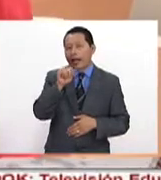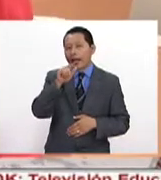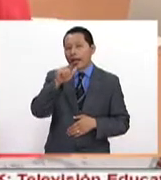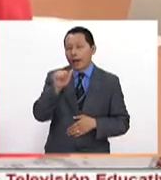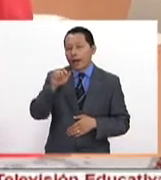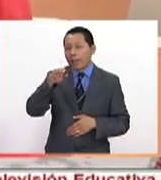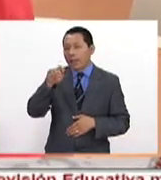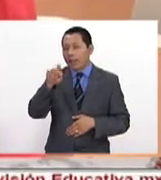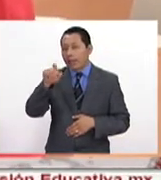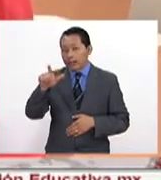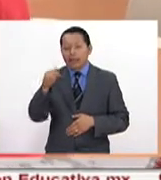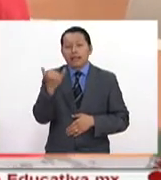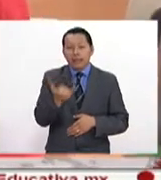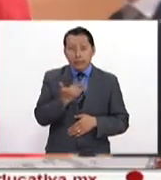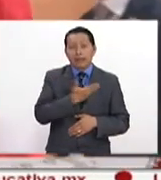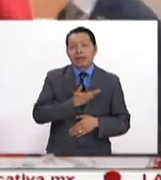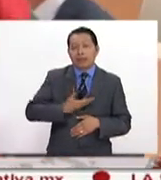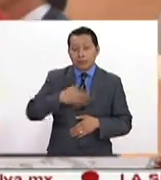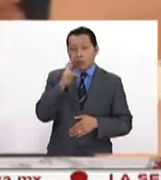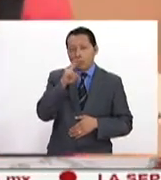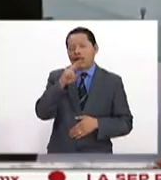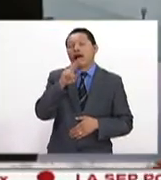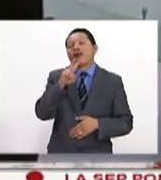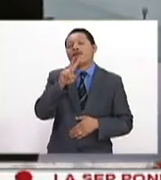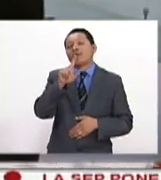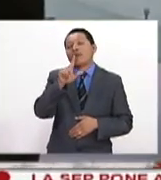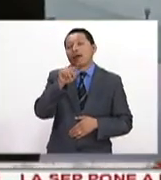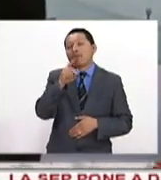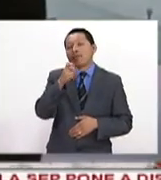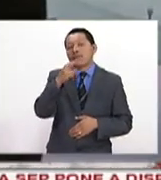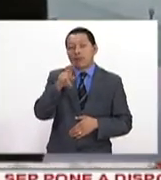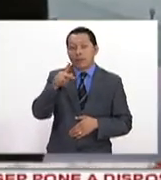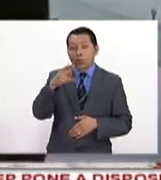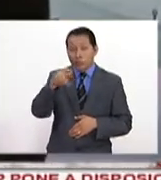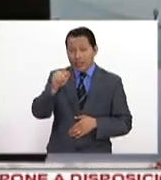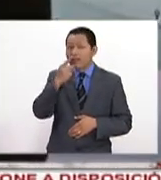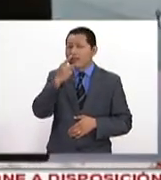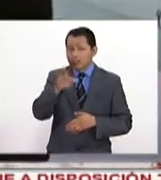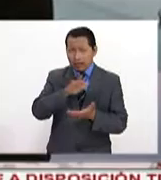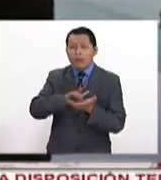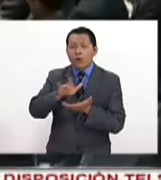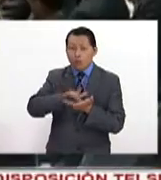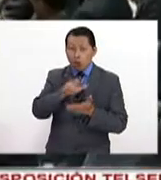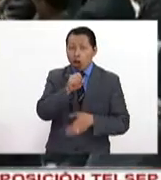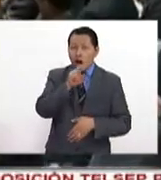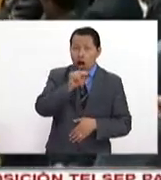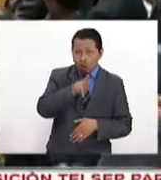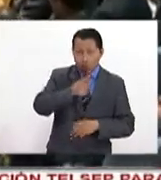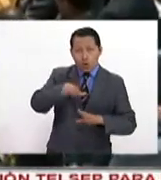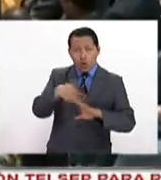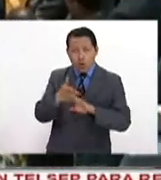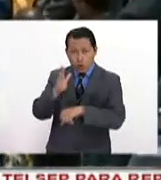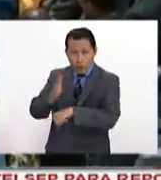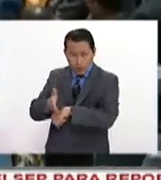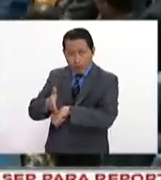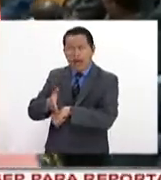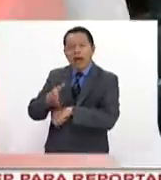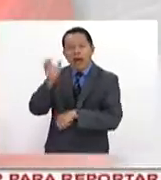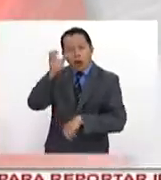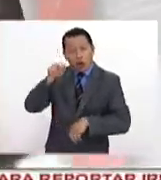y el presidente de Rusia, Vladimir Putin, mostraron su apoyo a las sanciones impuestas por la ONU contra el régimen de Kim Jong-un.